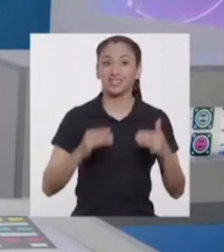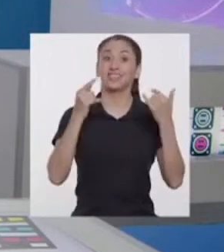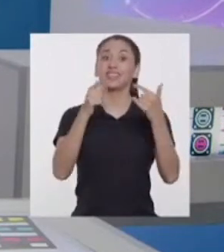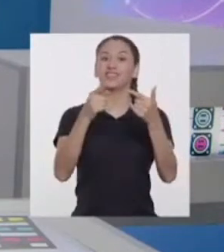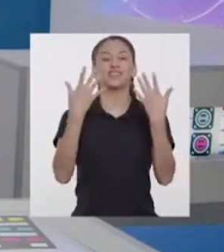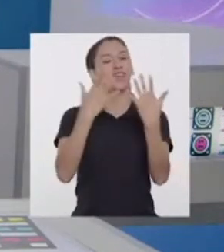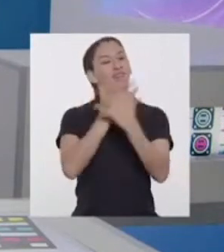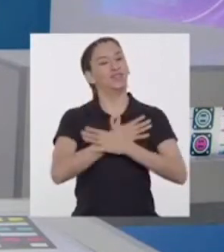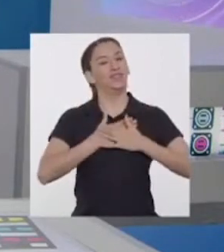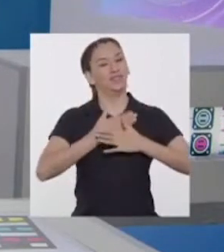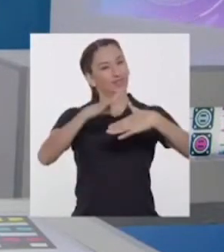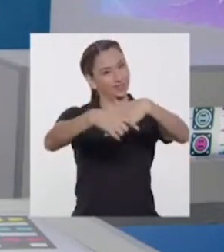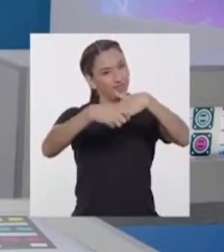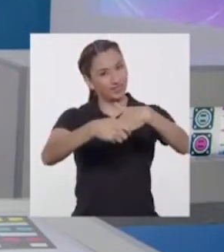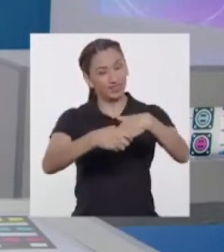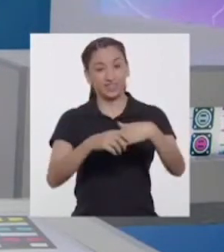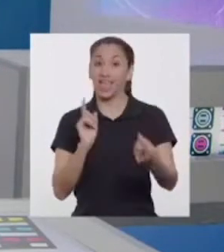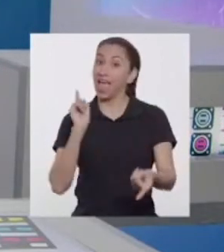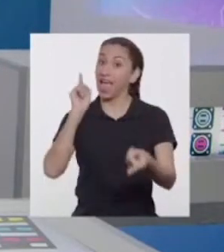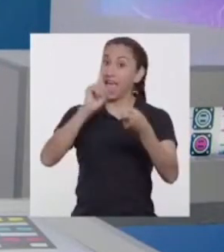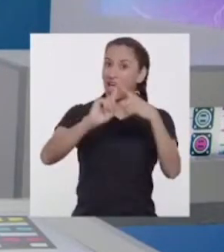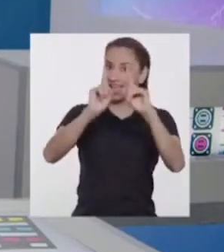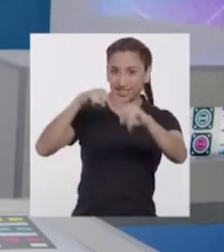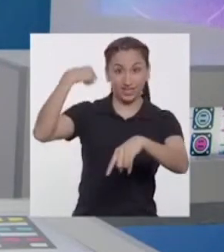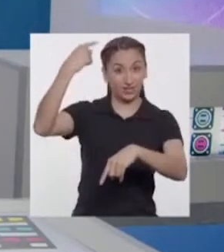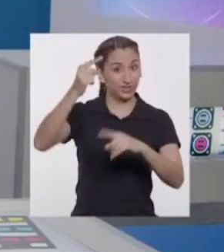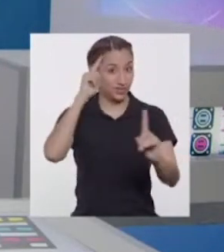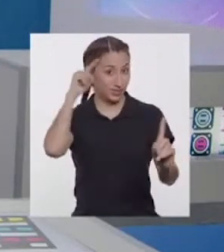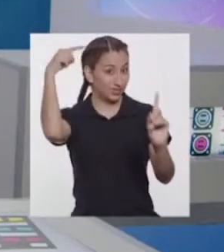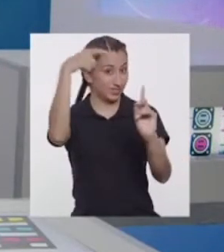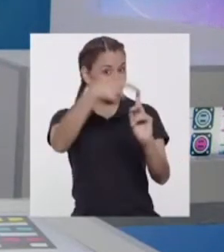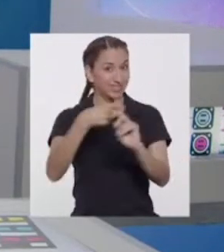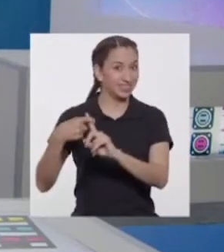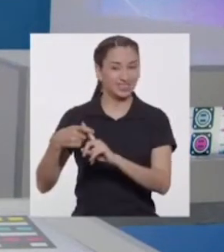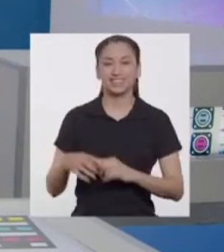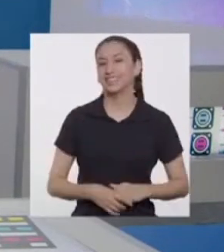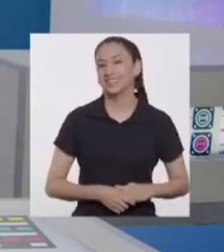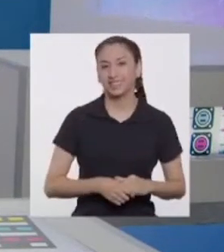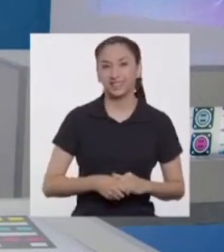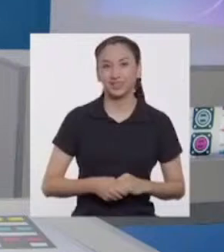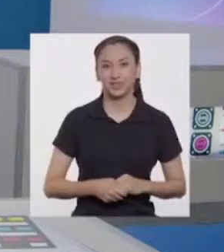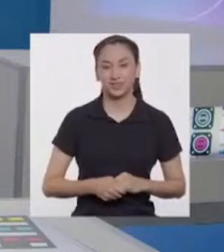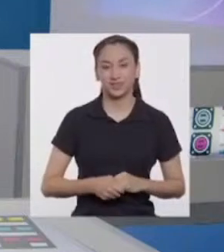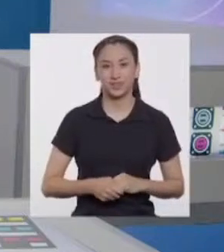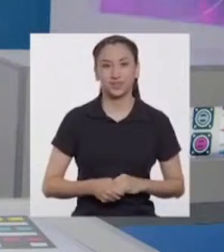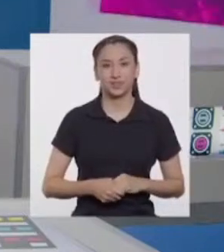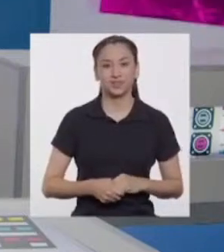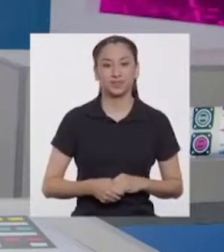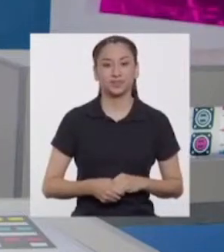¡Ha sido un gusto! ¡Hasta el próximo propósito!